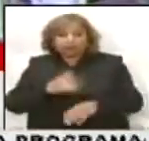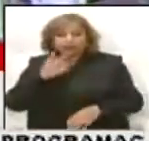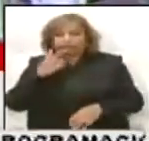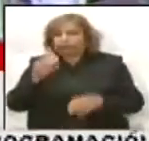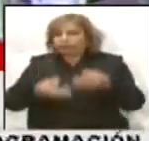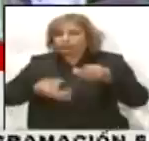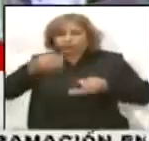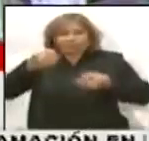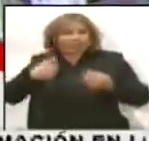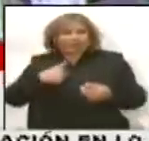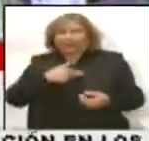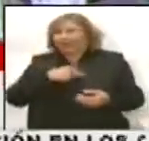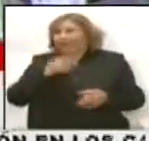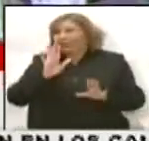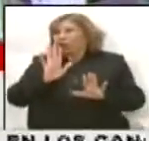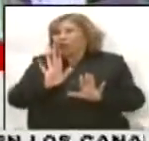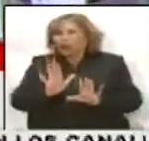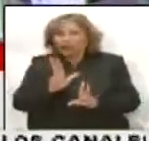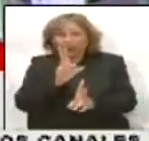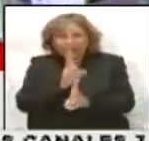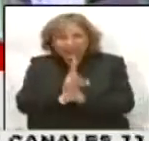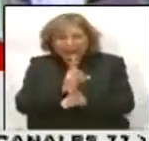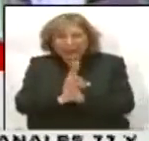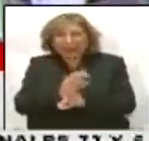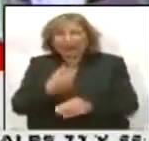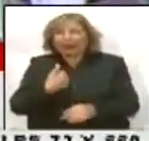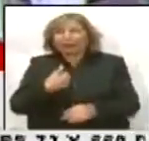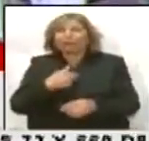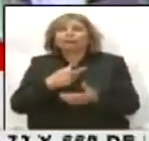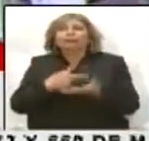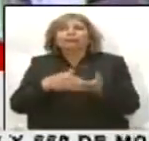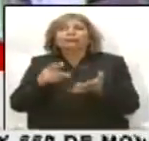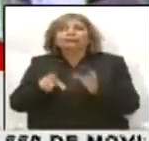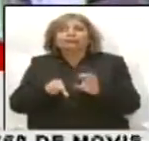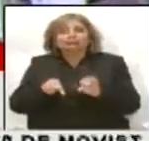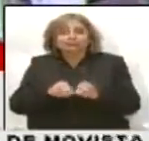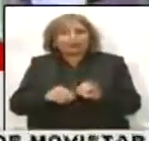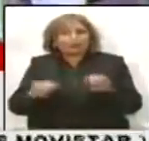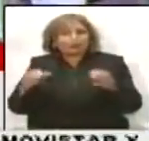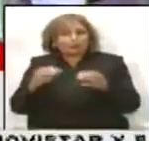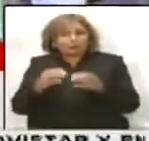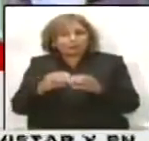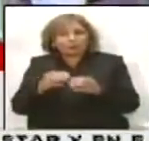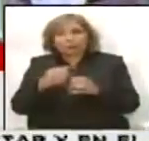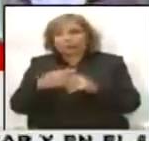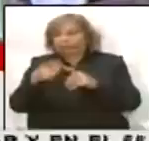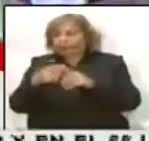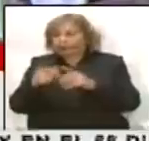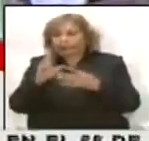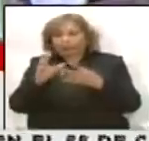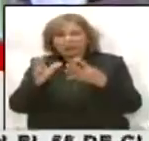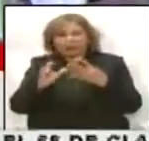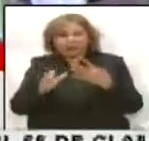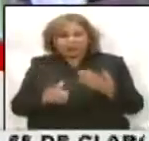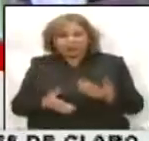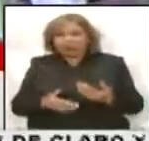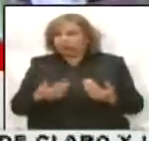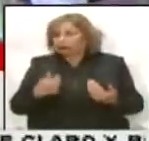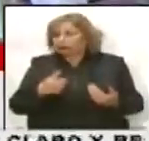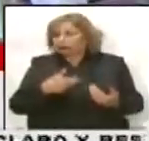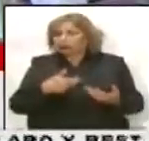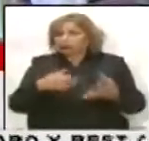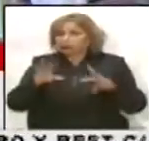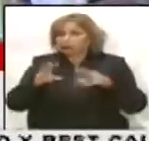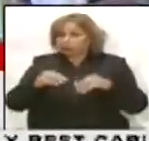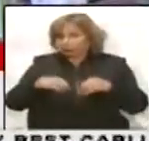Poder Judicial, y hay que tener mucho cuidado, nosotros somos los que legislamos, y hemos puesto un conjunto de criterios, por ejemplo, cuando esto se aprobó, para que la gente